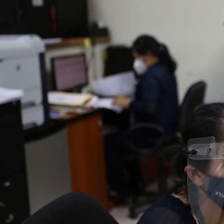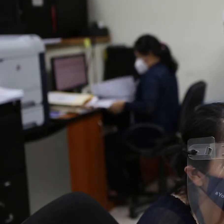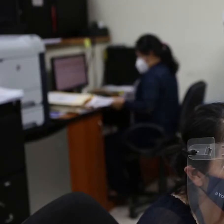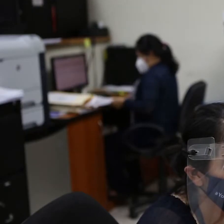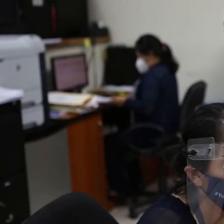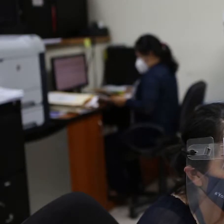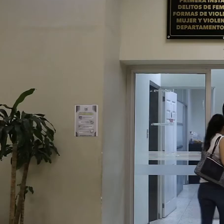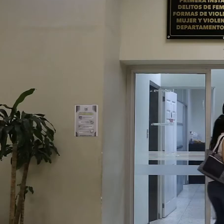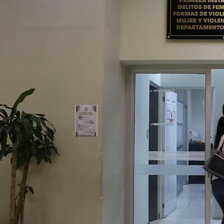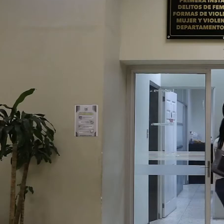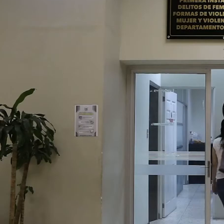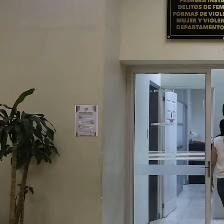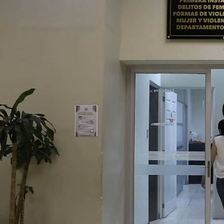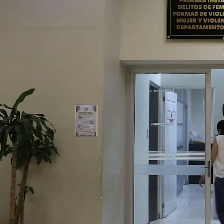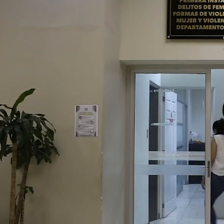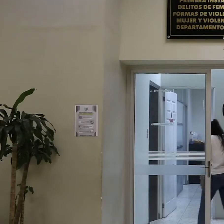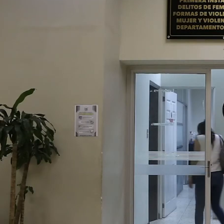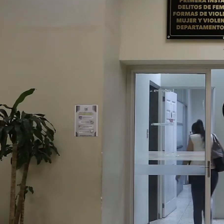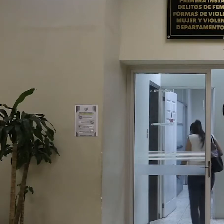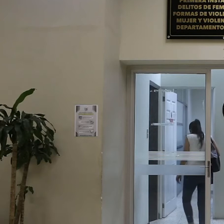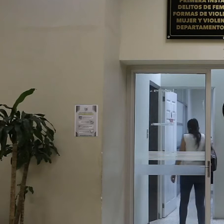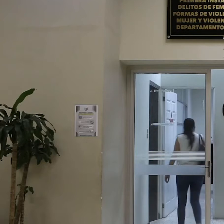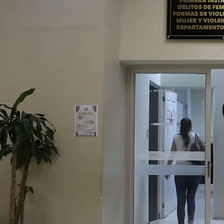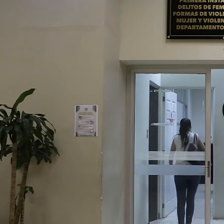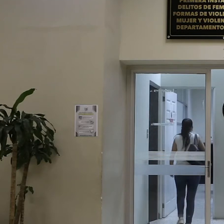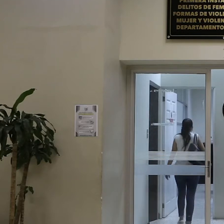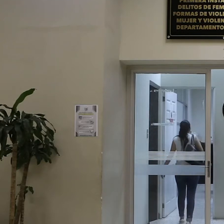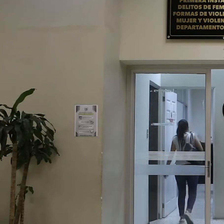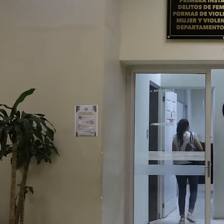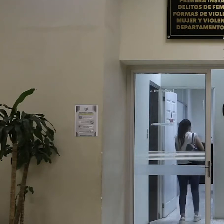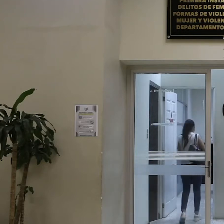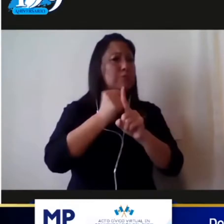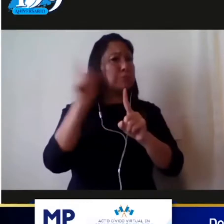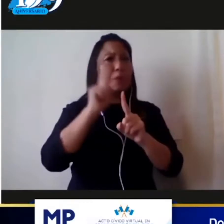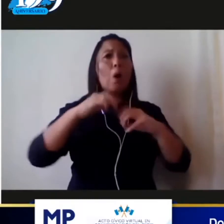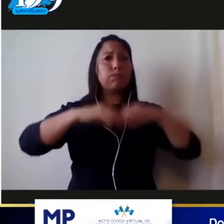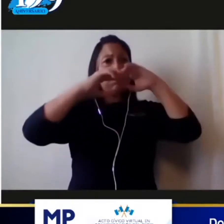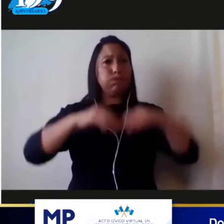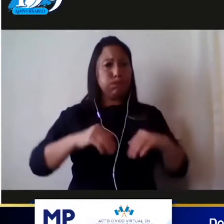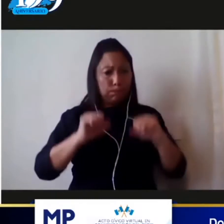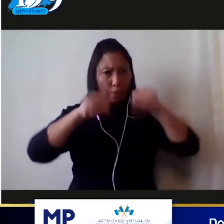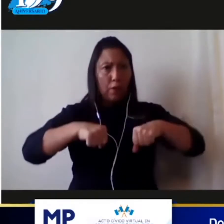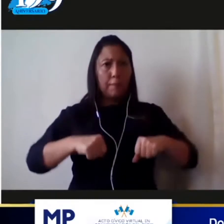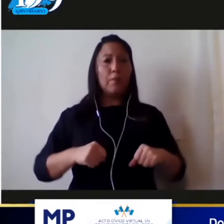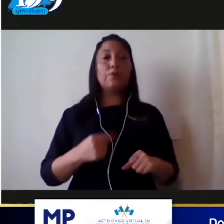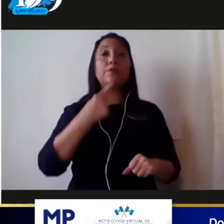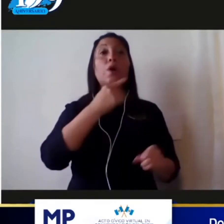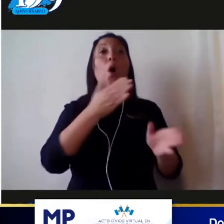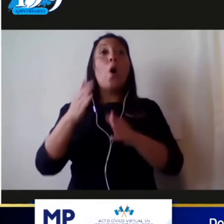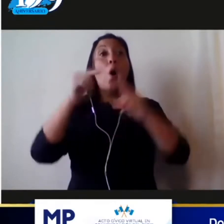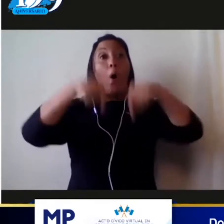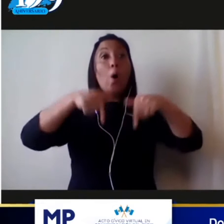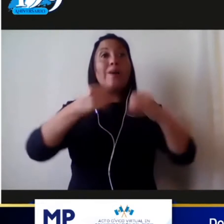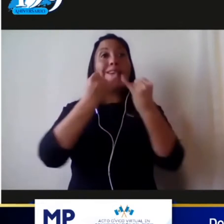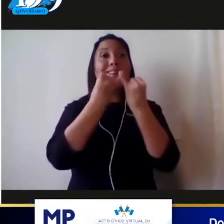construcción de un país donde la justicia no sea un sueño, sino una realidad. Hoy conmemoramos nuestra